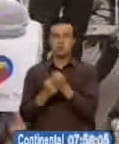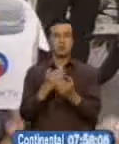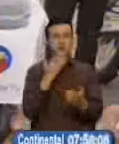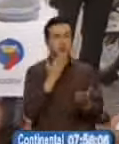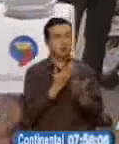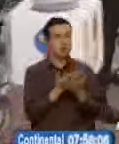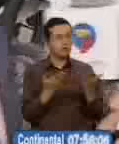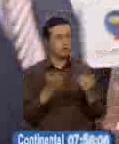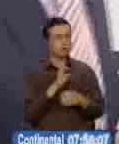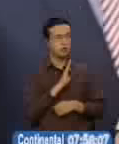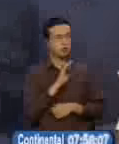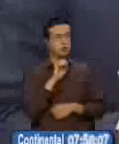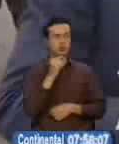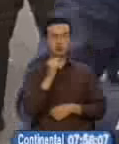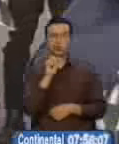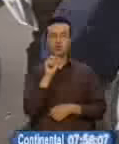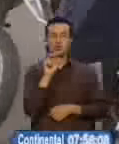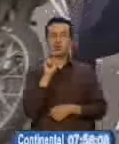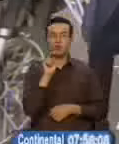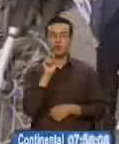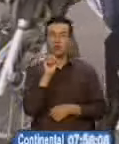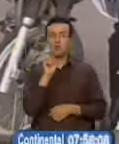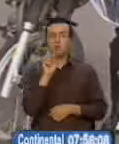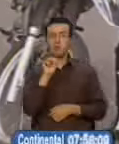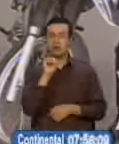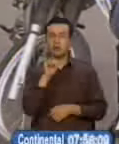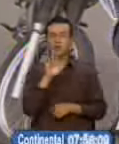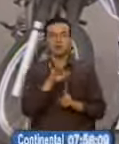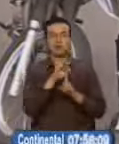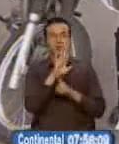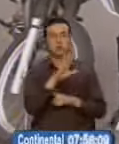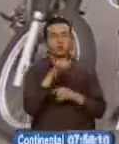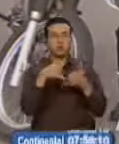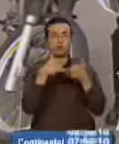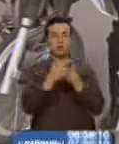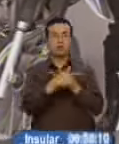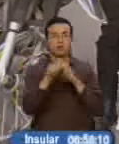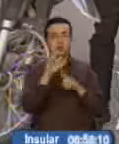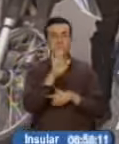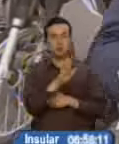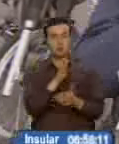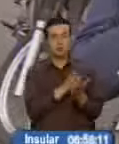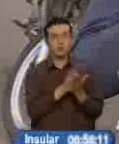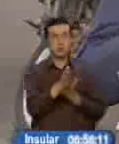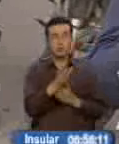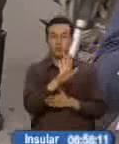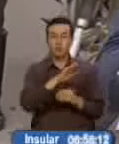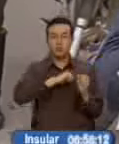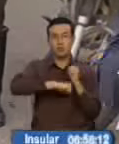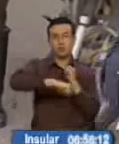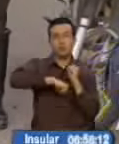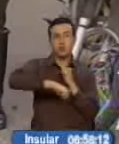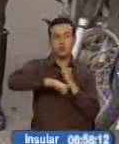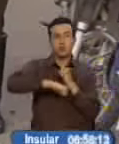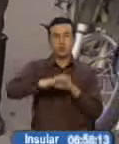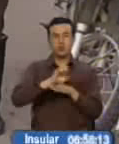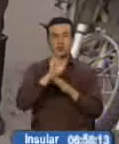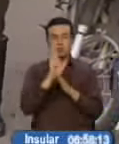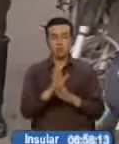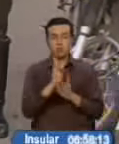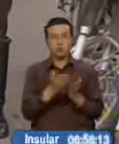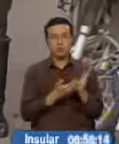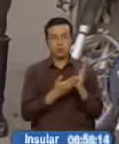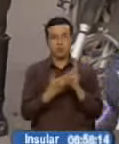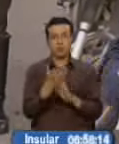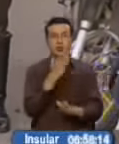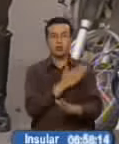gracias. El profesor Giovanni Alfonso Mera, con una historia muy particular también en la Copa Libertadores de América, uno de los goleadores ecuatorianos referentes